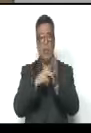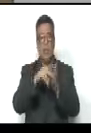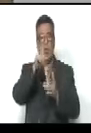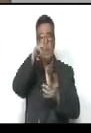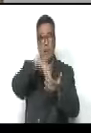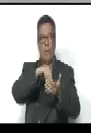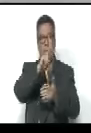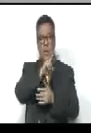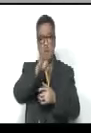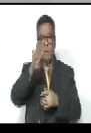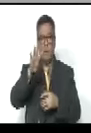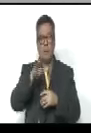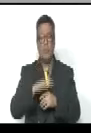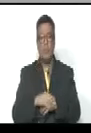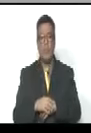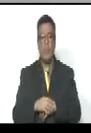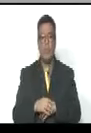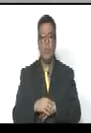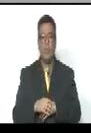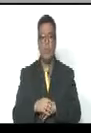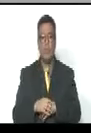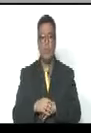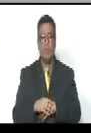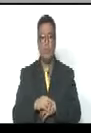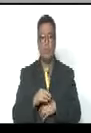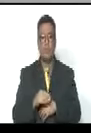de 2024.